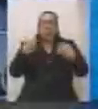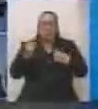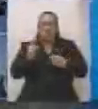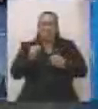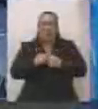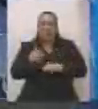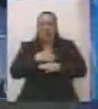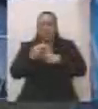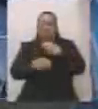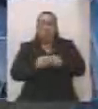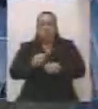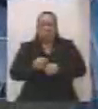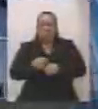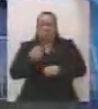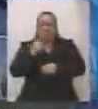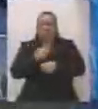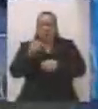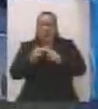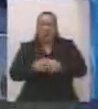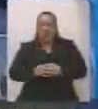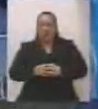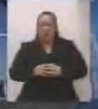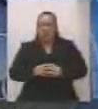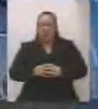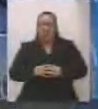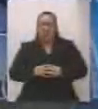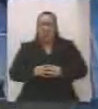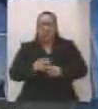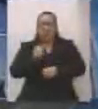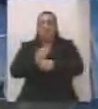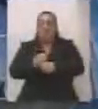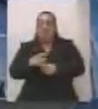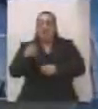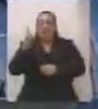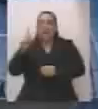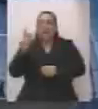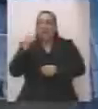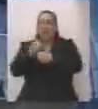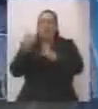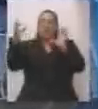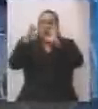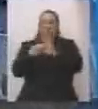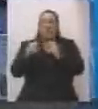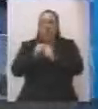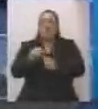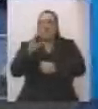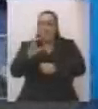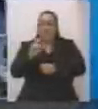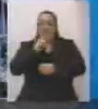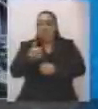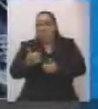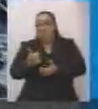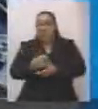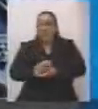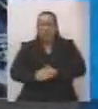Antes de la globalización, los trabajadores D trabajaban con los trabajadores C. Y era bueno